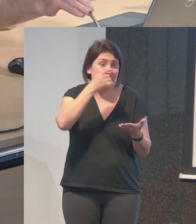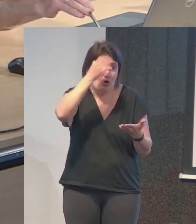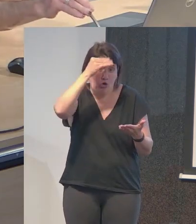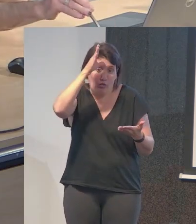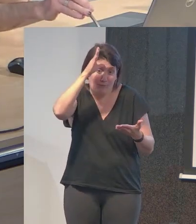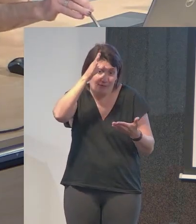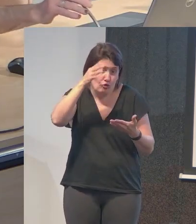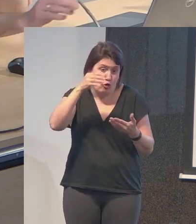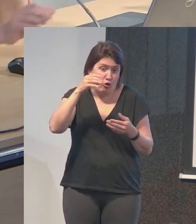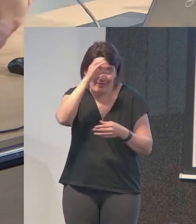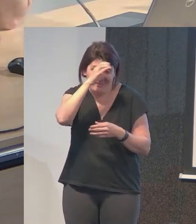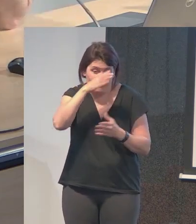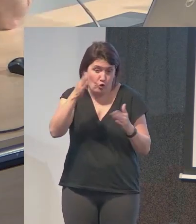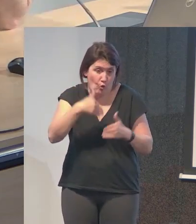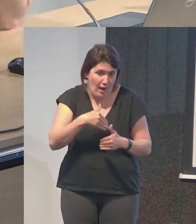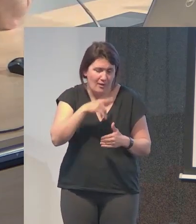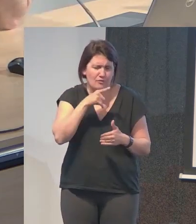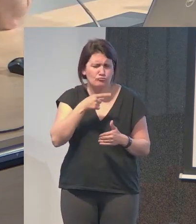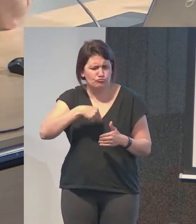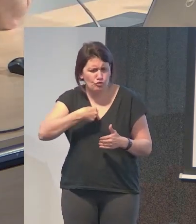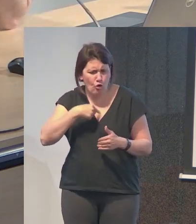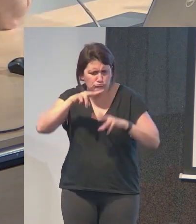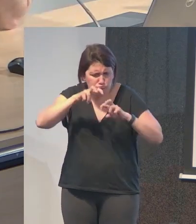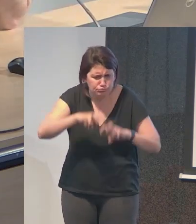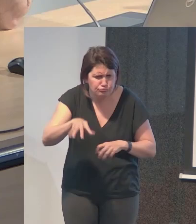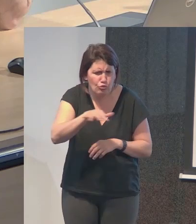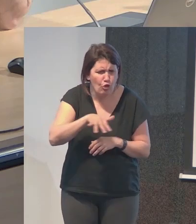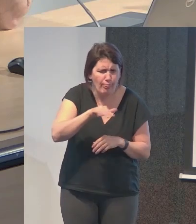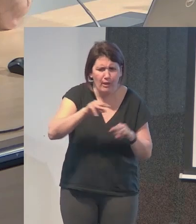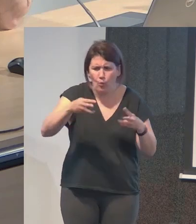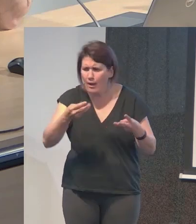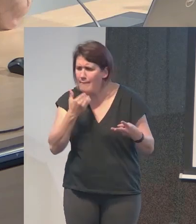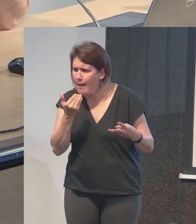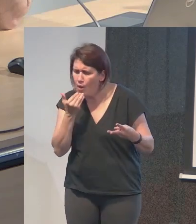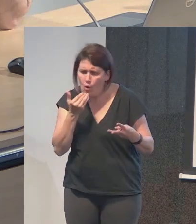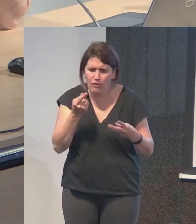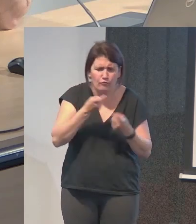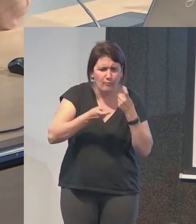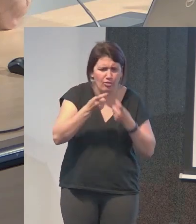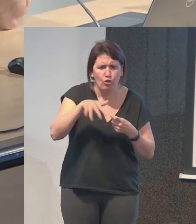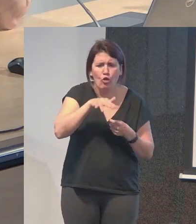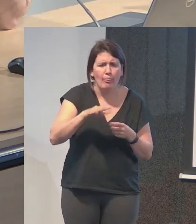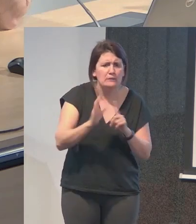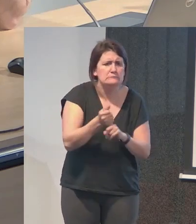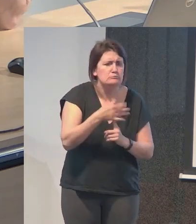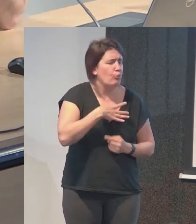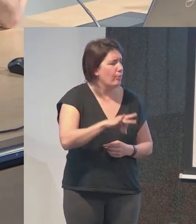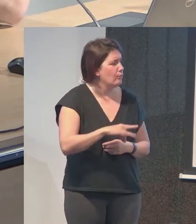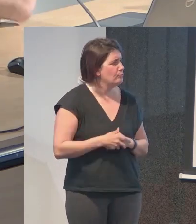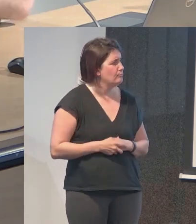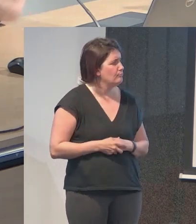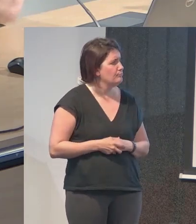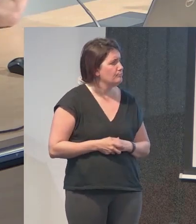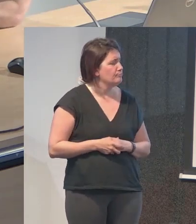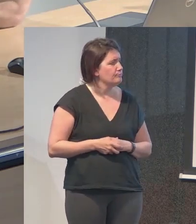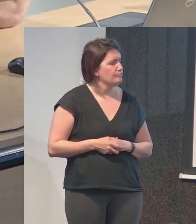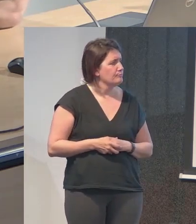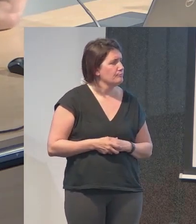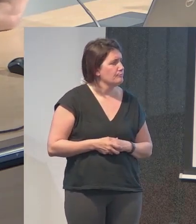conocimiento científico muy grande, o sea, que lo entendamos sin ser científicas.